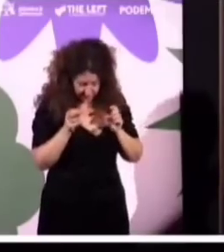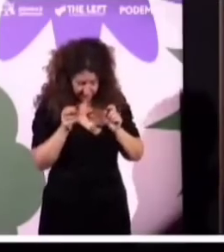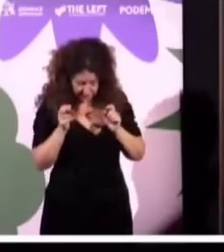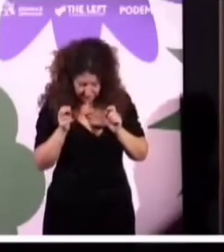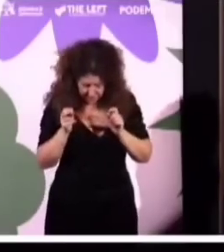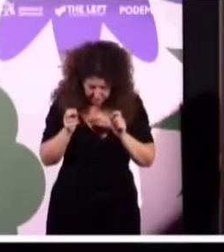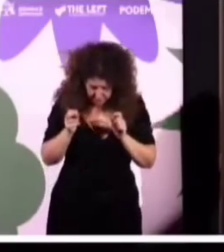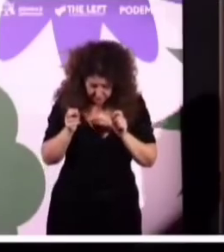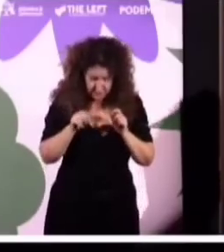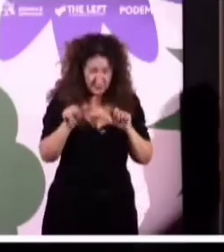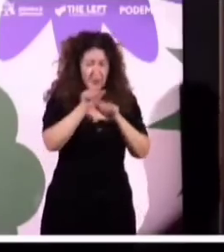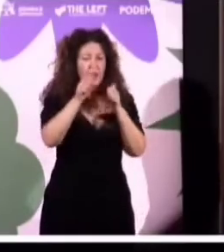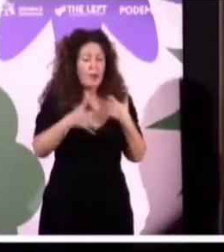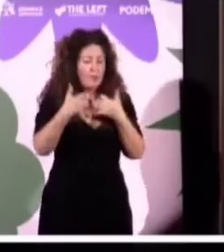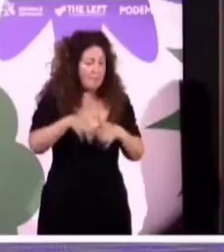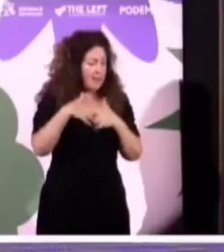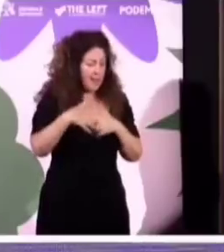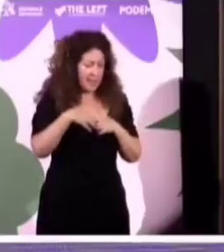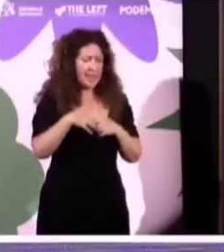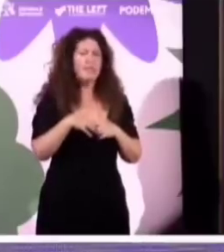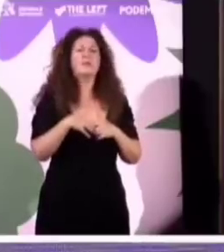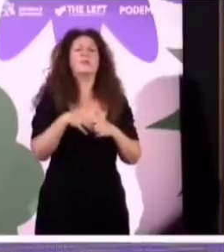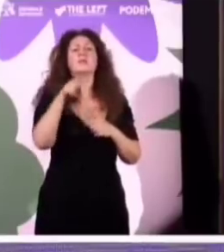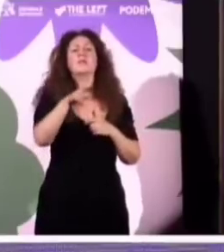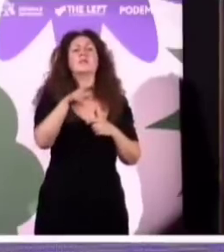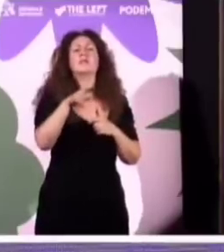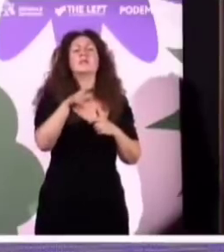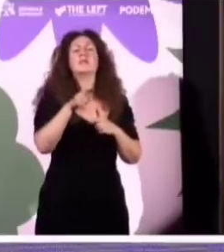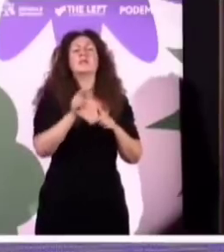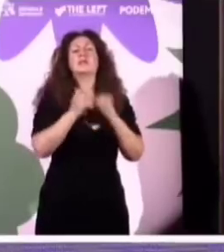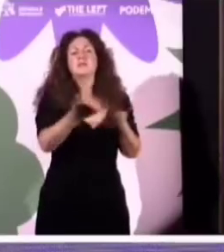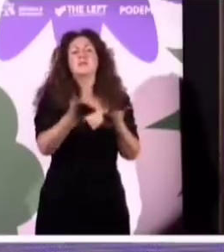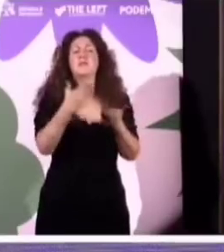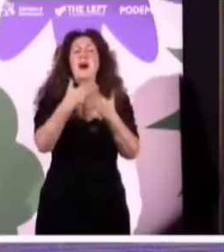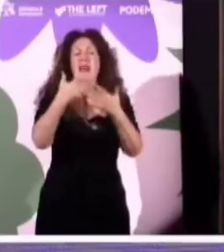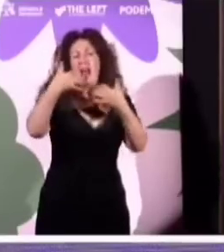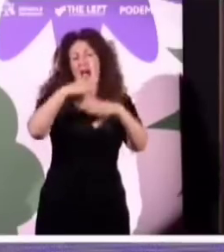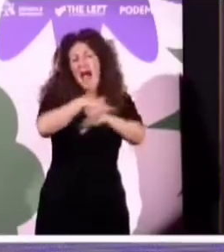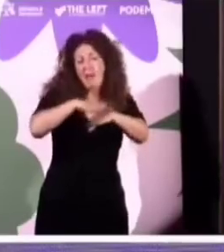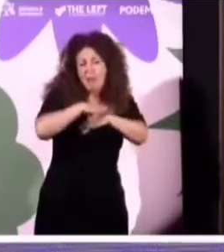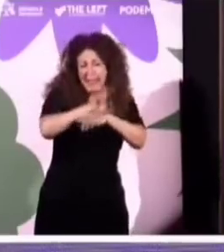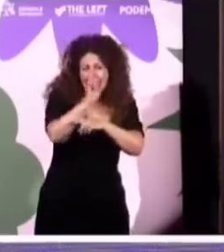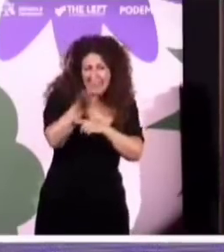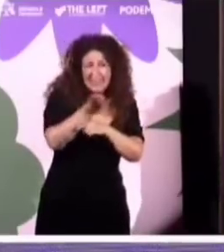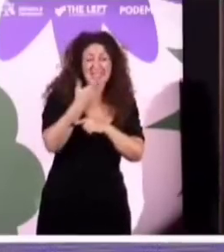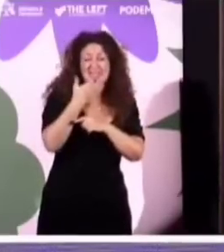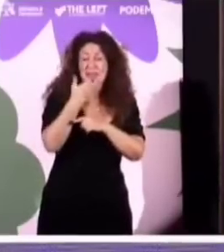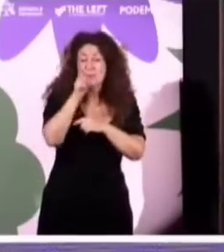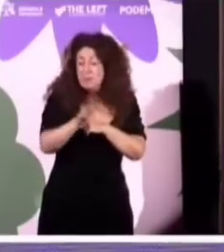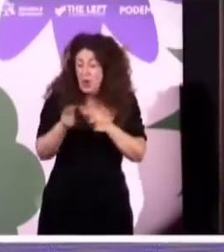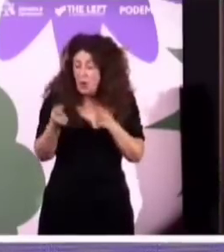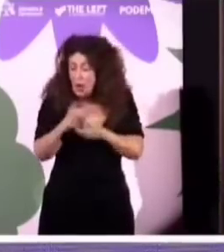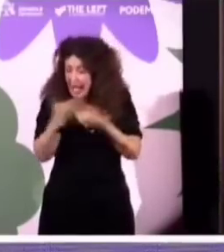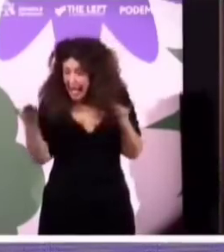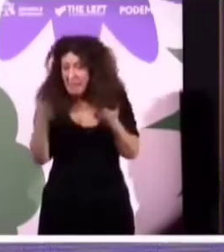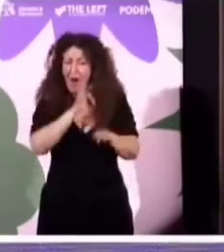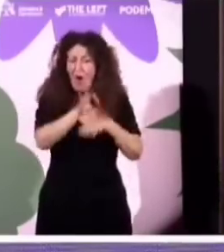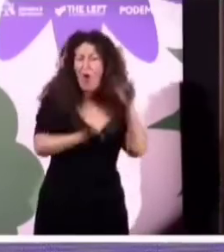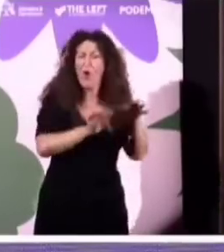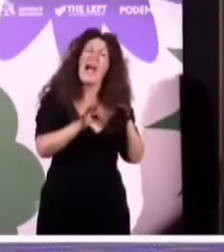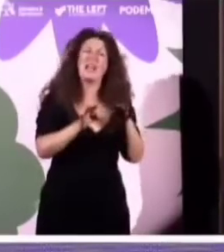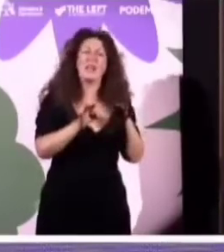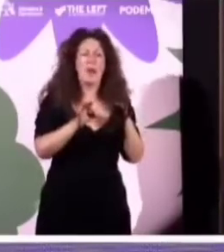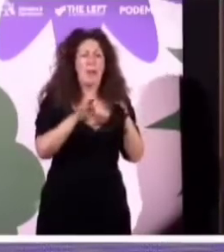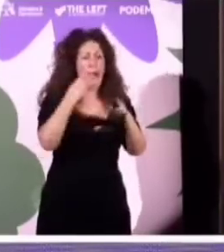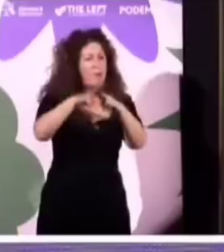son los mecanismos que permiten, el conjunto de dispositivos administrativos que permiten que los que no tienen nada se puedan organizar para hacer